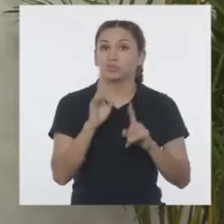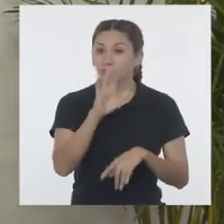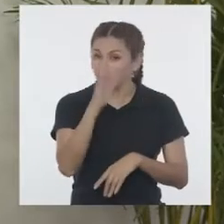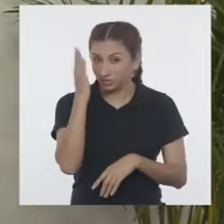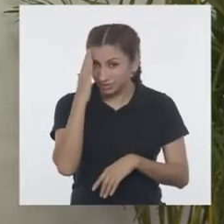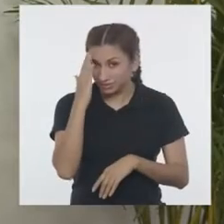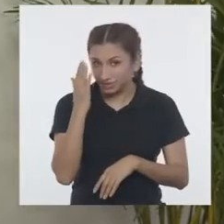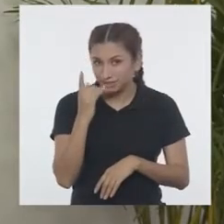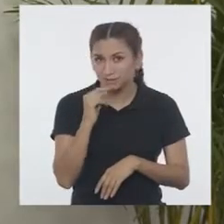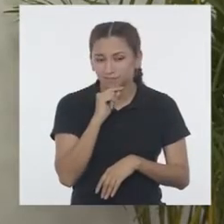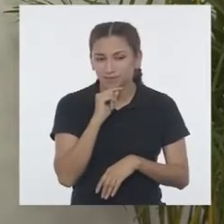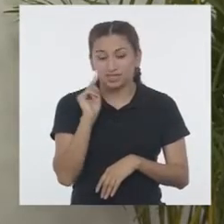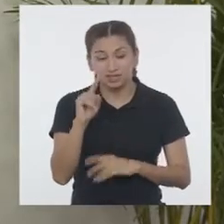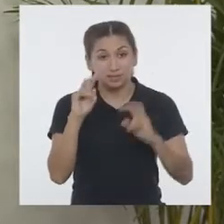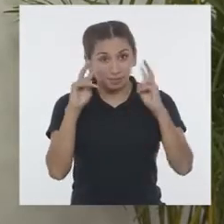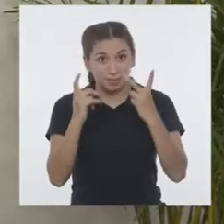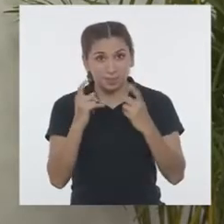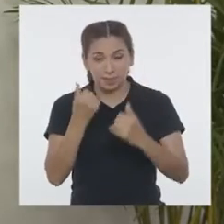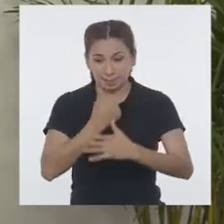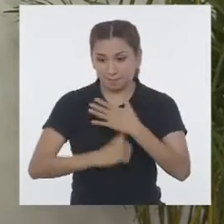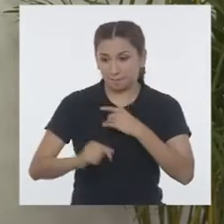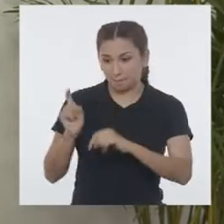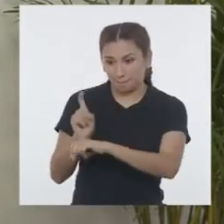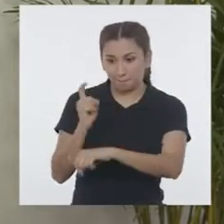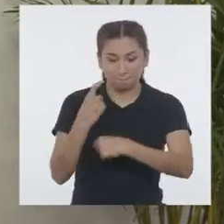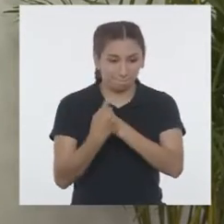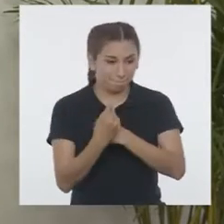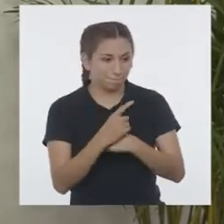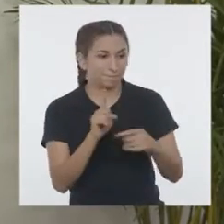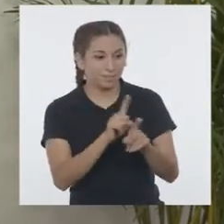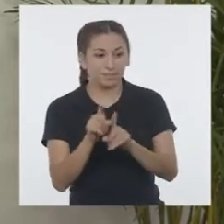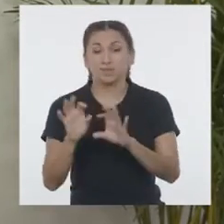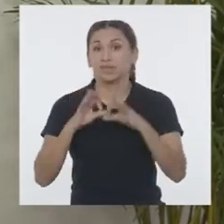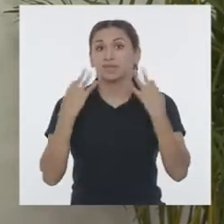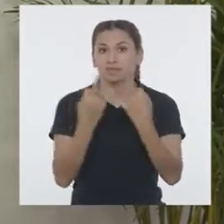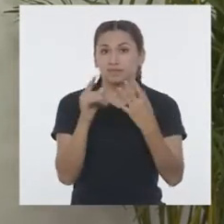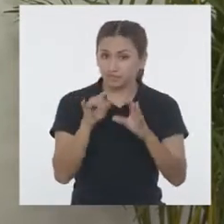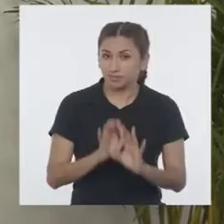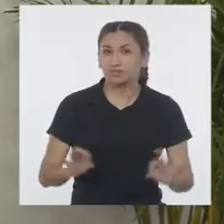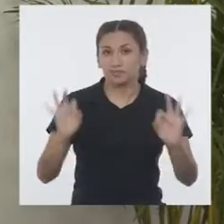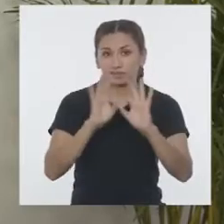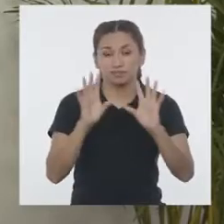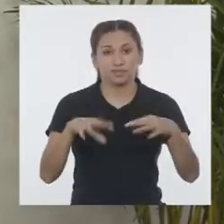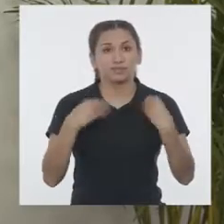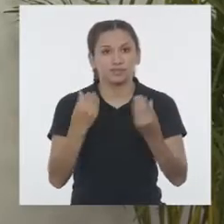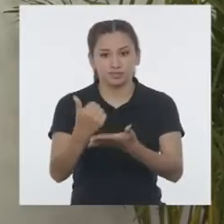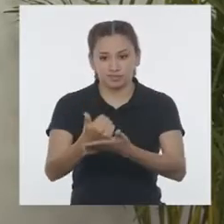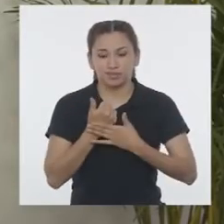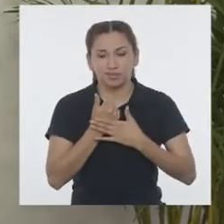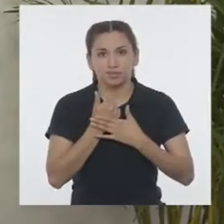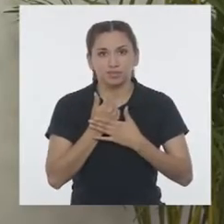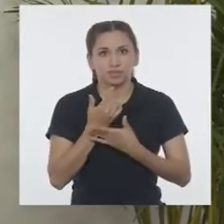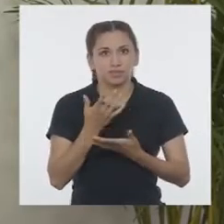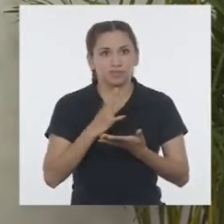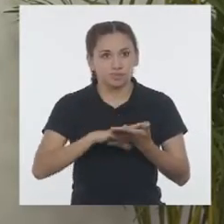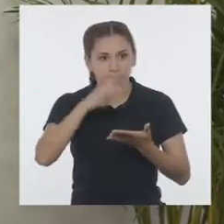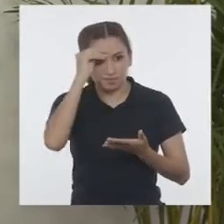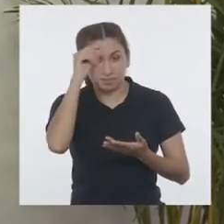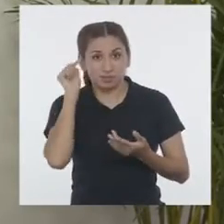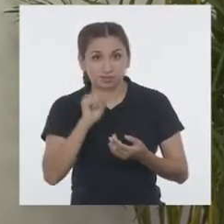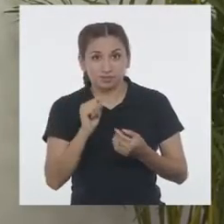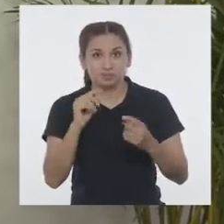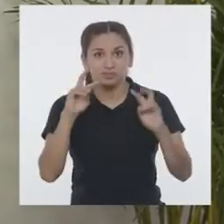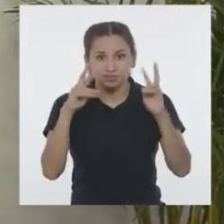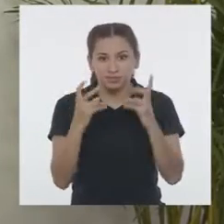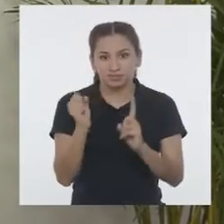Pero ¿sabes qué? Abordar el tema con los chicos, bueno, en familia, es muy importante porque nos ayuda a prever este tipo